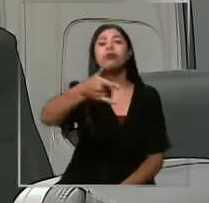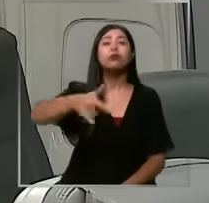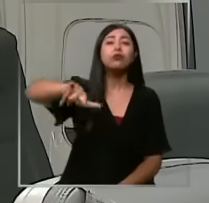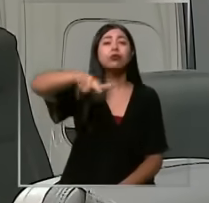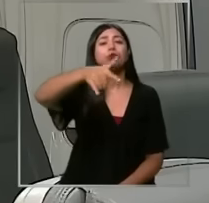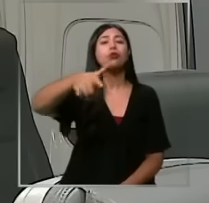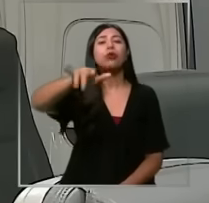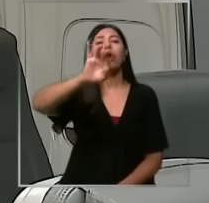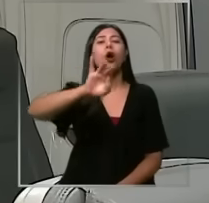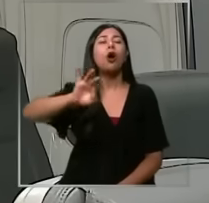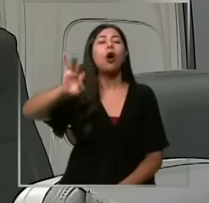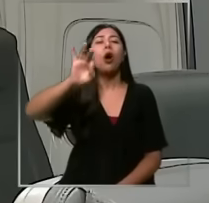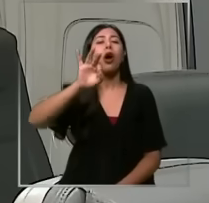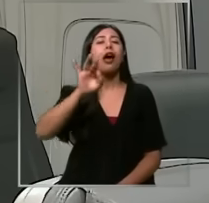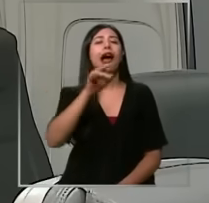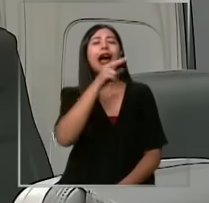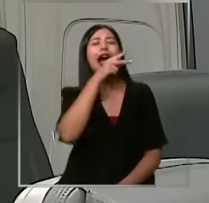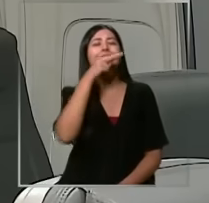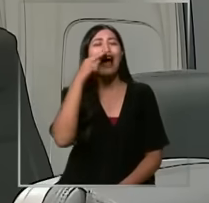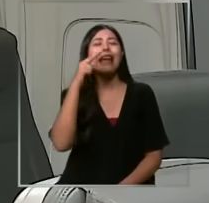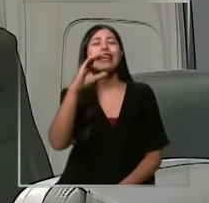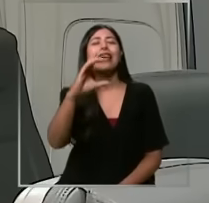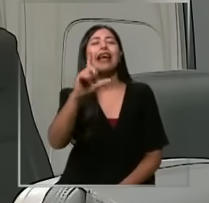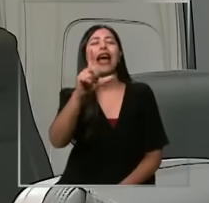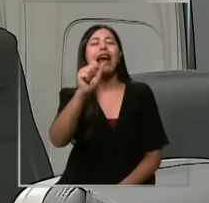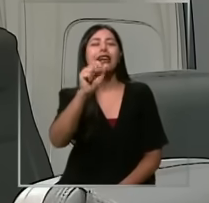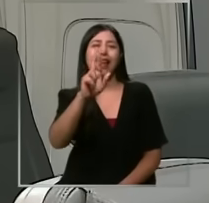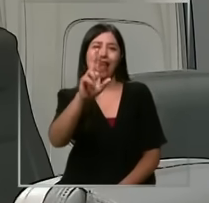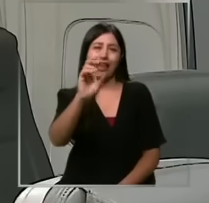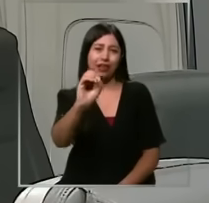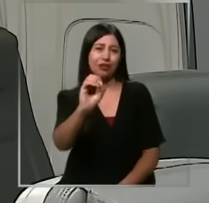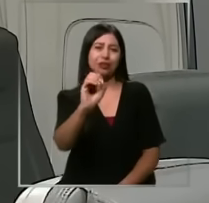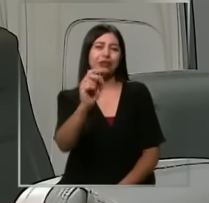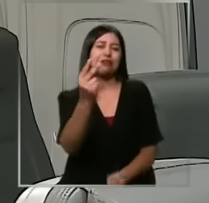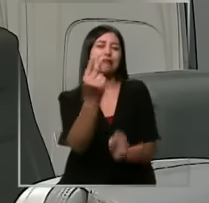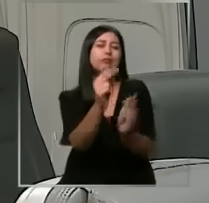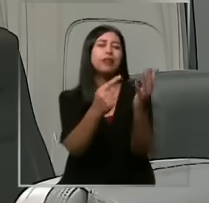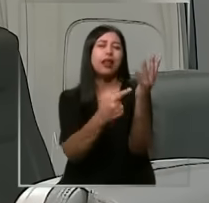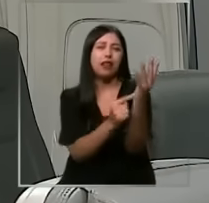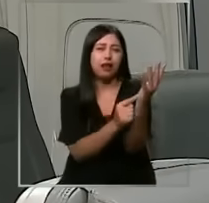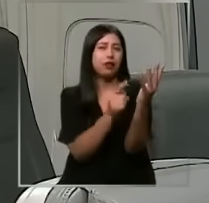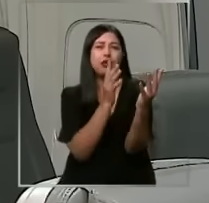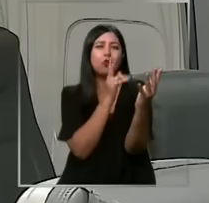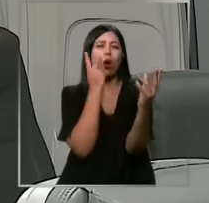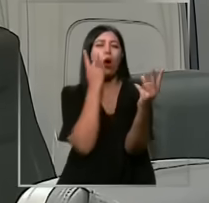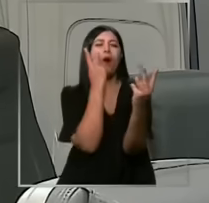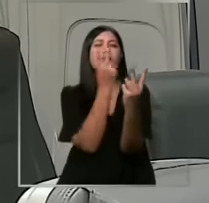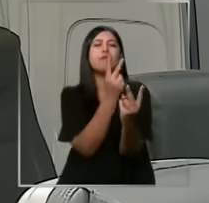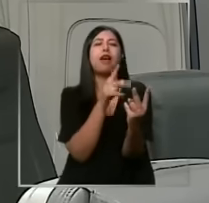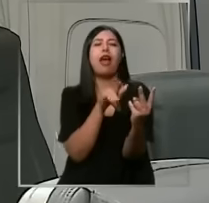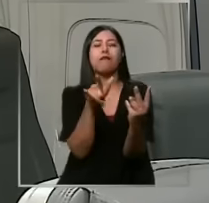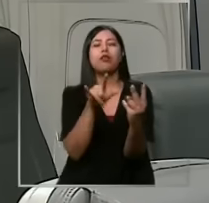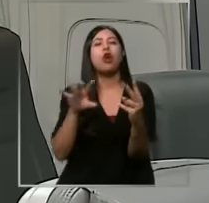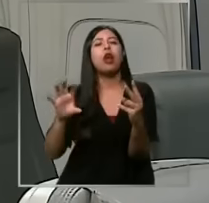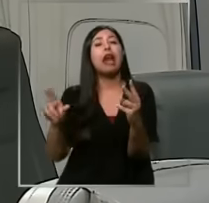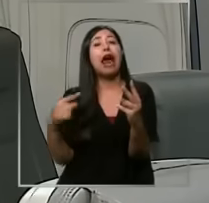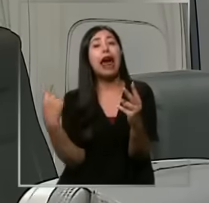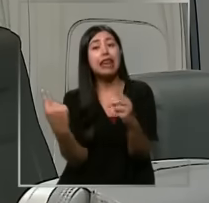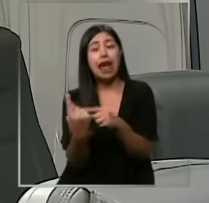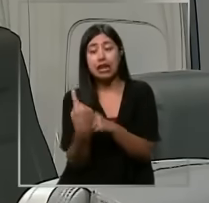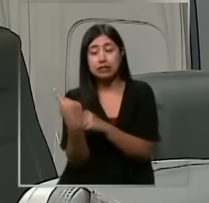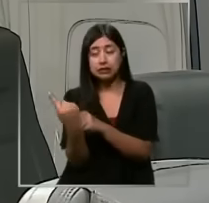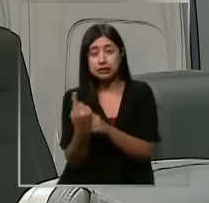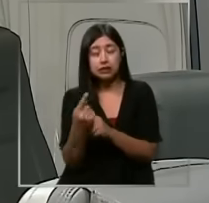aire claro, que no lo detecta el radar del avión, en el fondo caes en estos vacíos donde claramente puedes